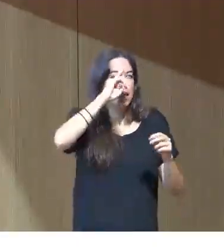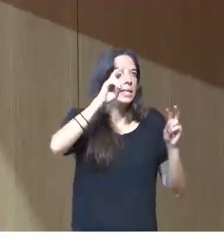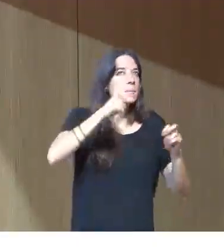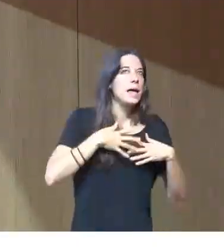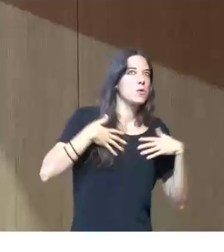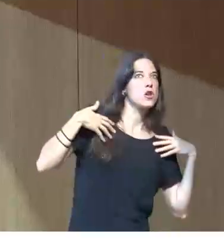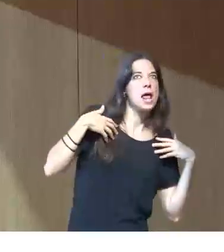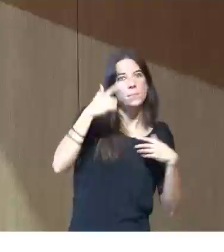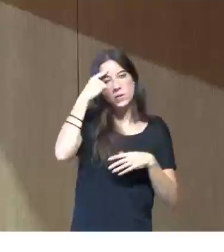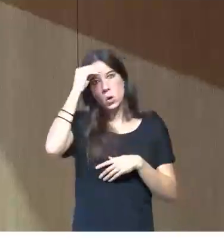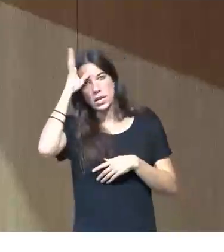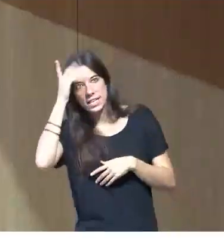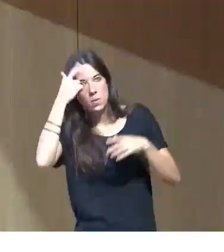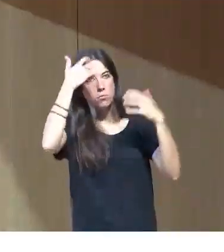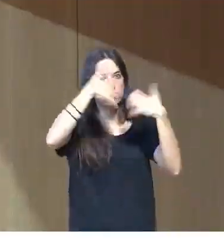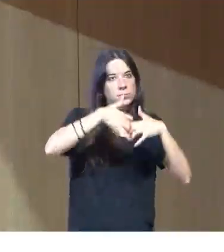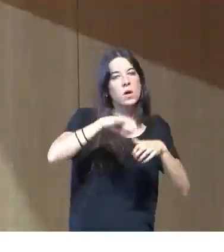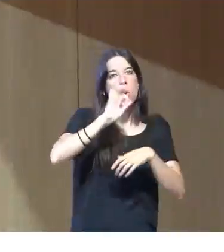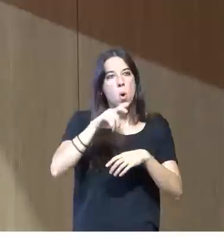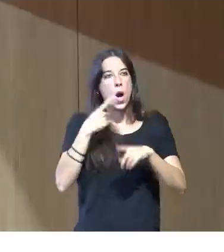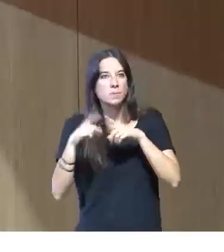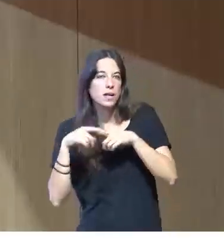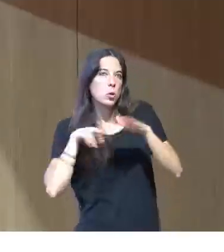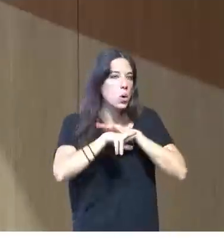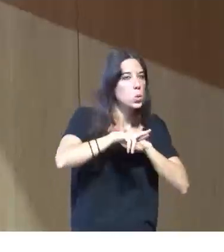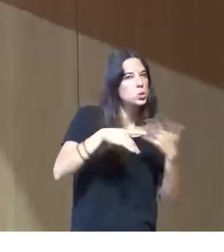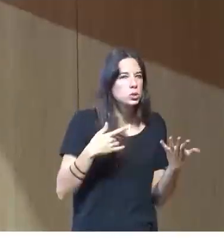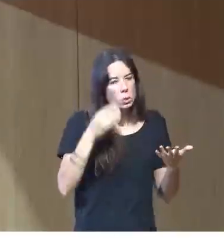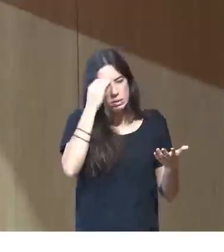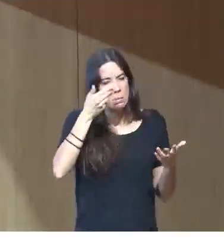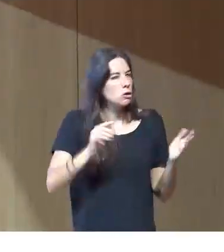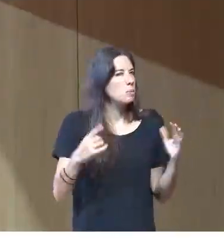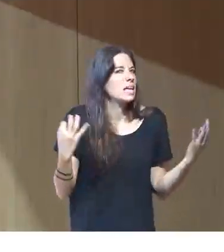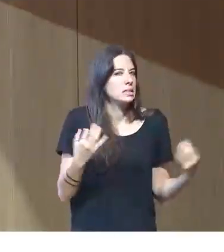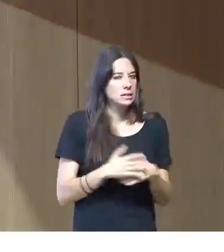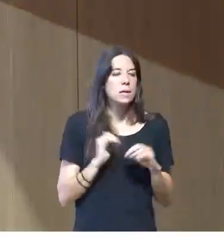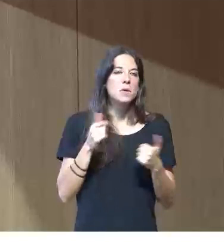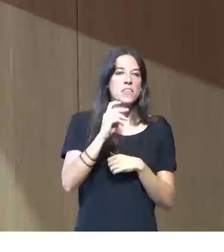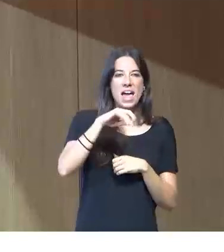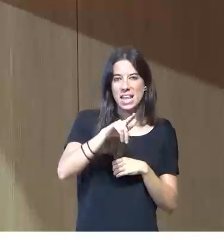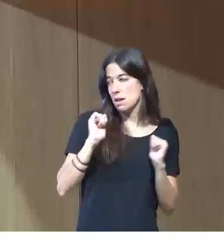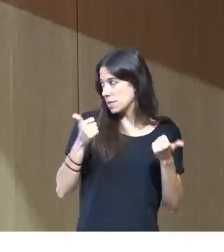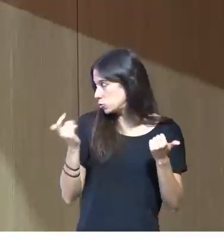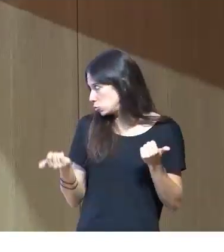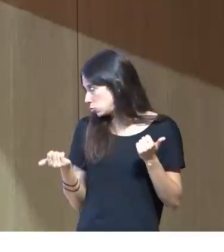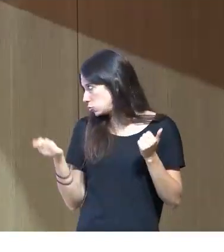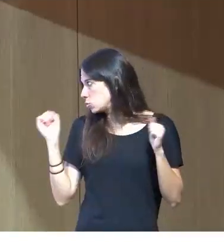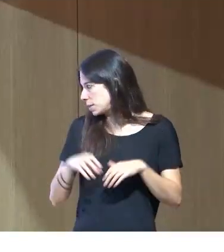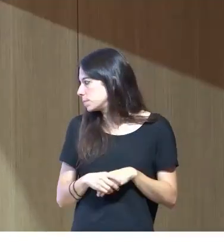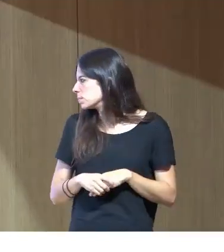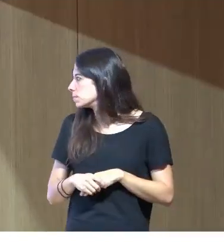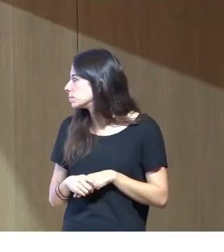comportamiento recursos no cuál creéis que es no sé vamos a empezar si te parece por por ti Daniel Qué te parece